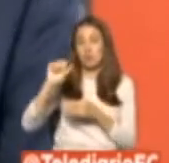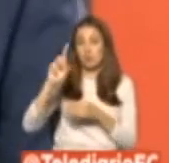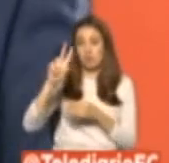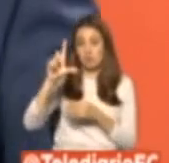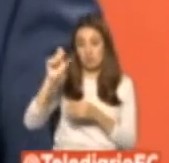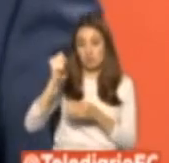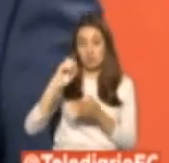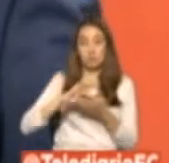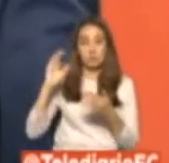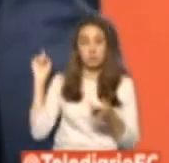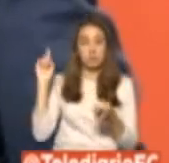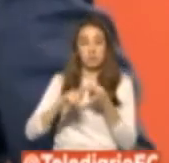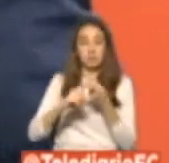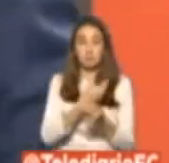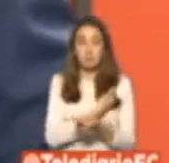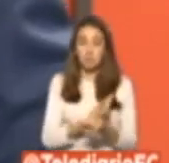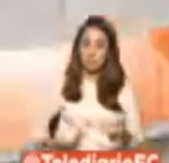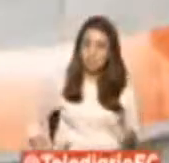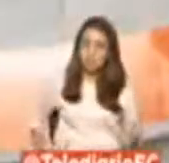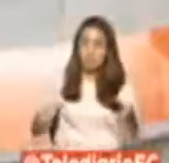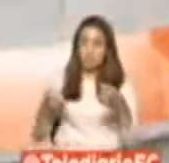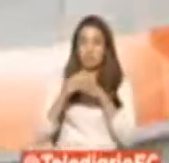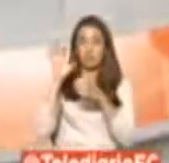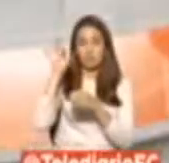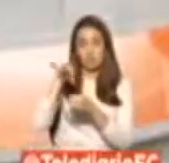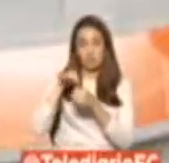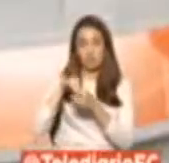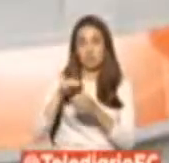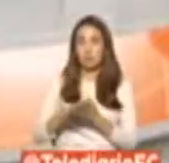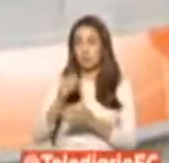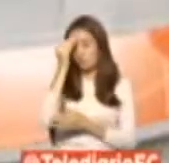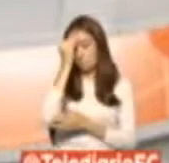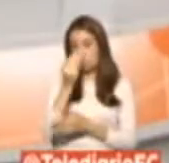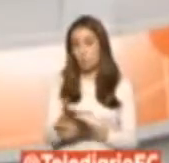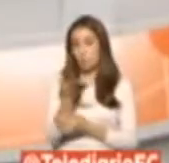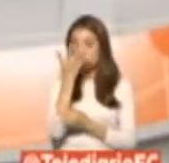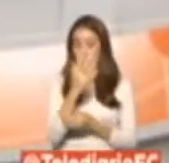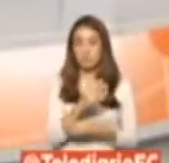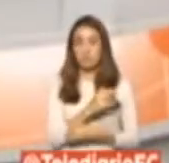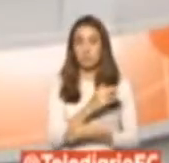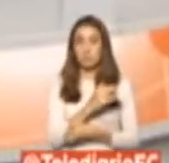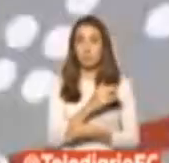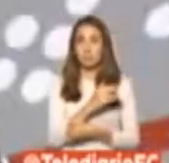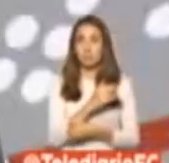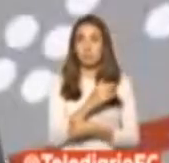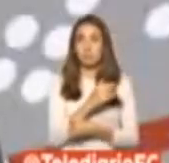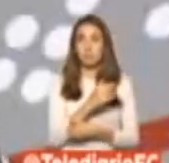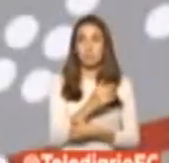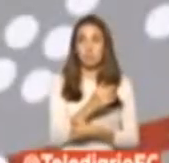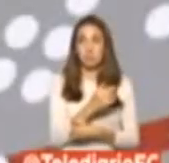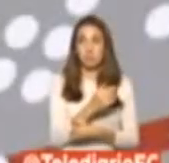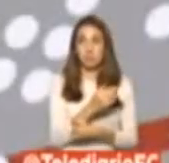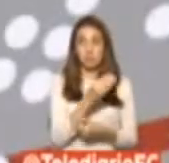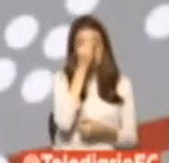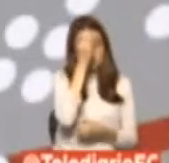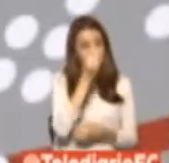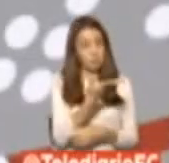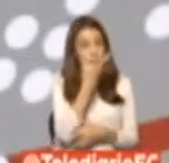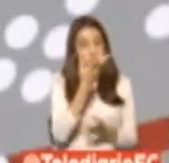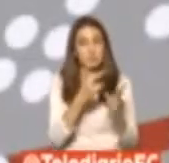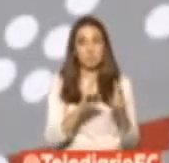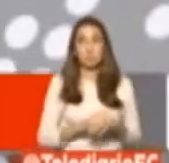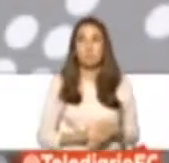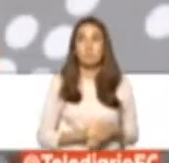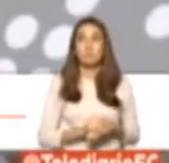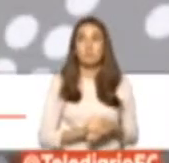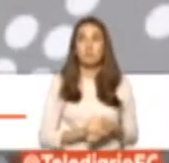dado su presencia. Buenos días, gracias Eduardo. Buen día, presidente. Bueno,